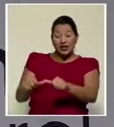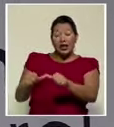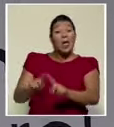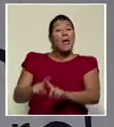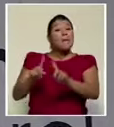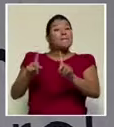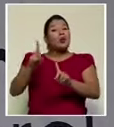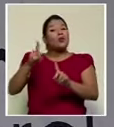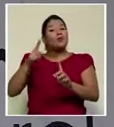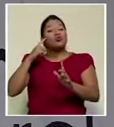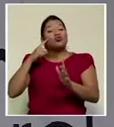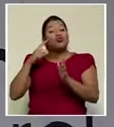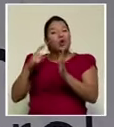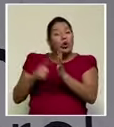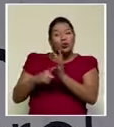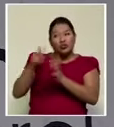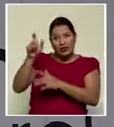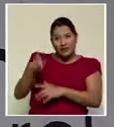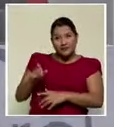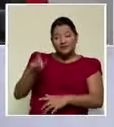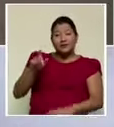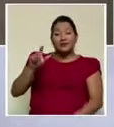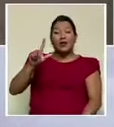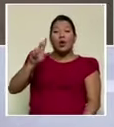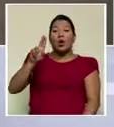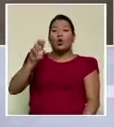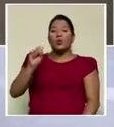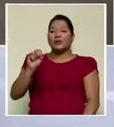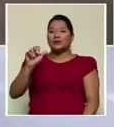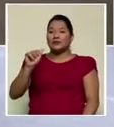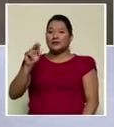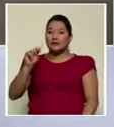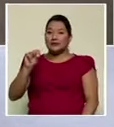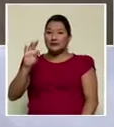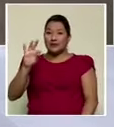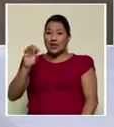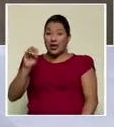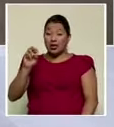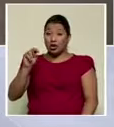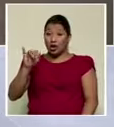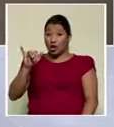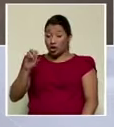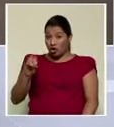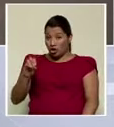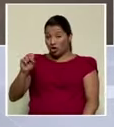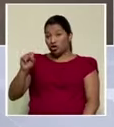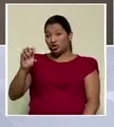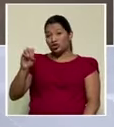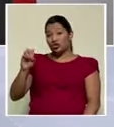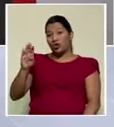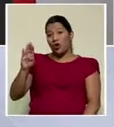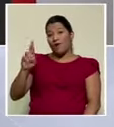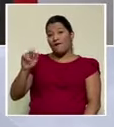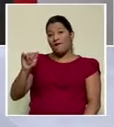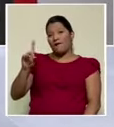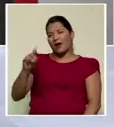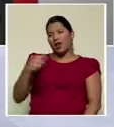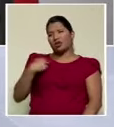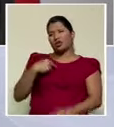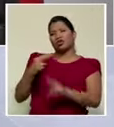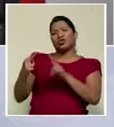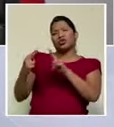figura de Luis Antonio Sobrado. Y es una persona, quienes lo conocemos, sabemos que es particularmente